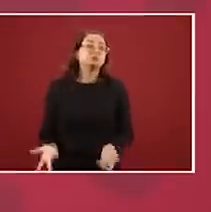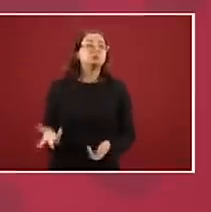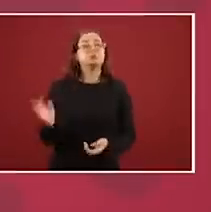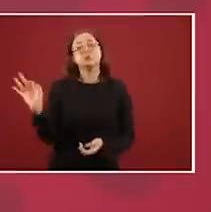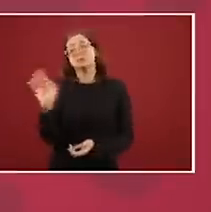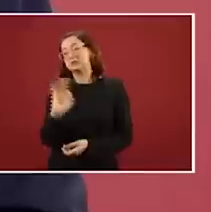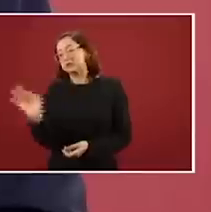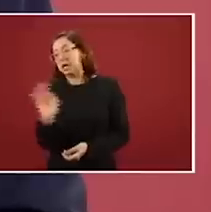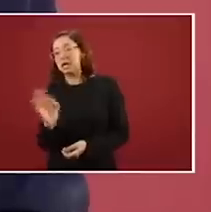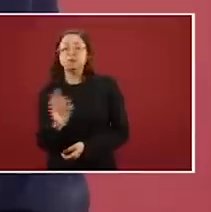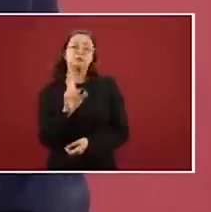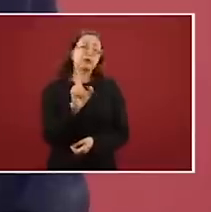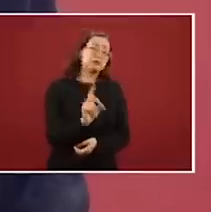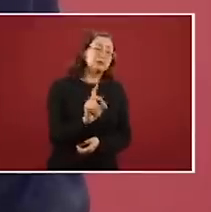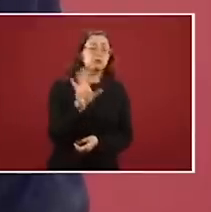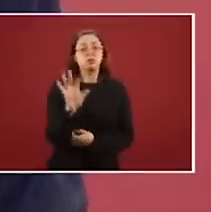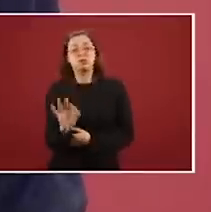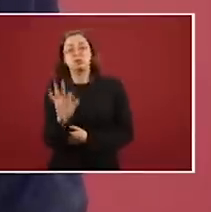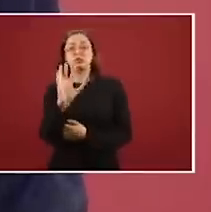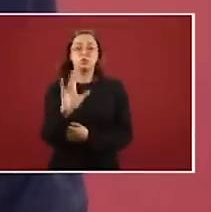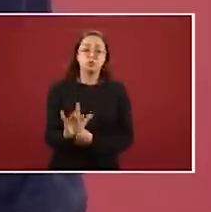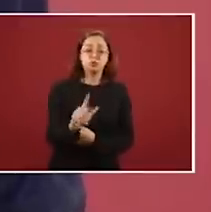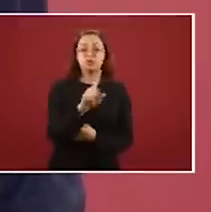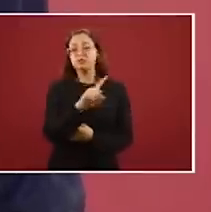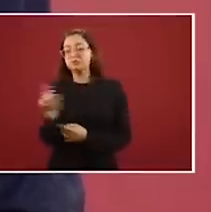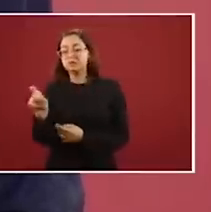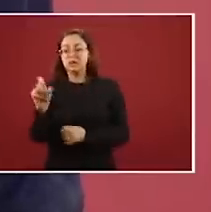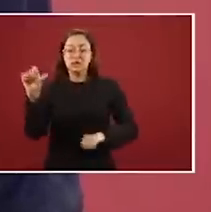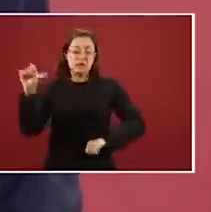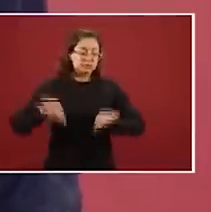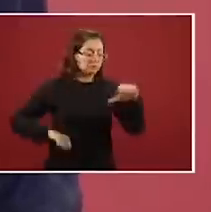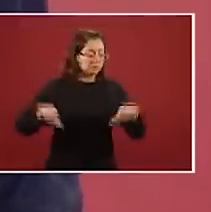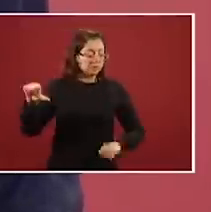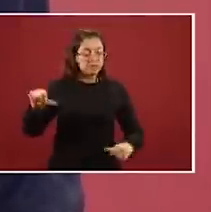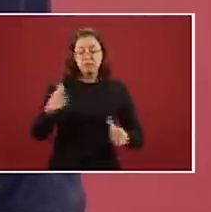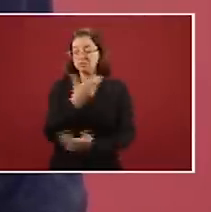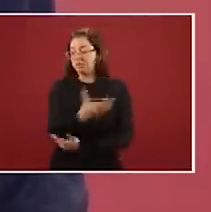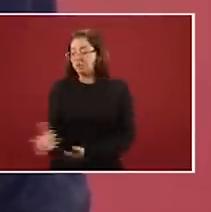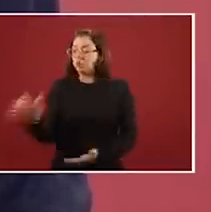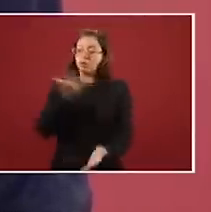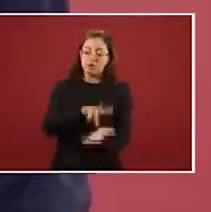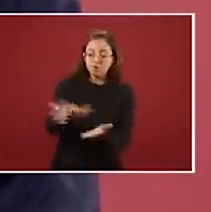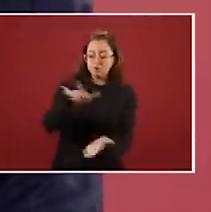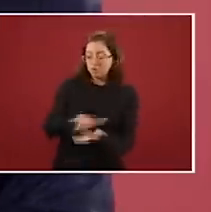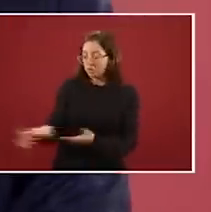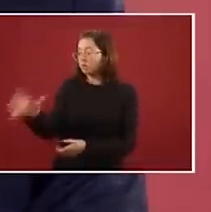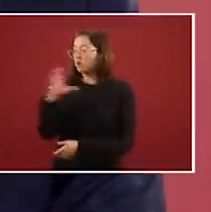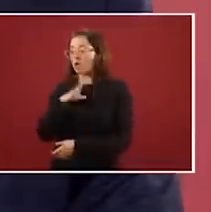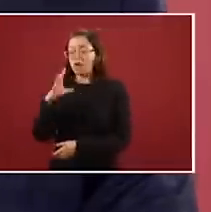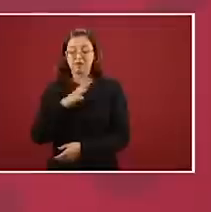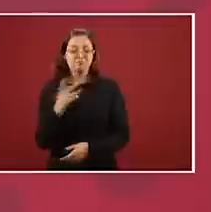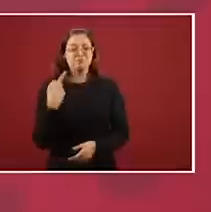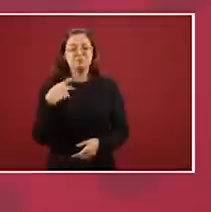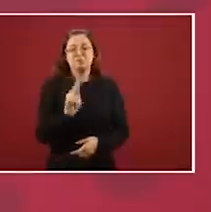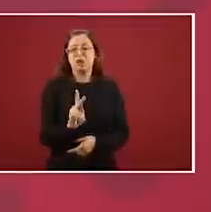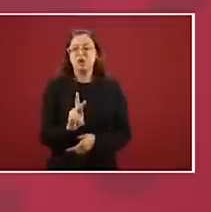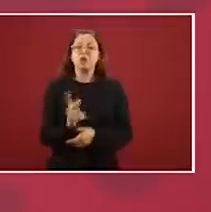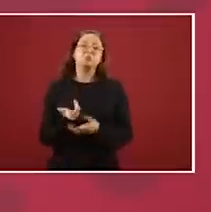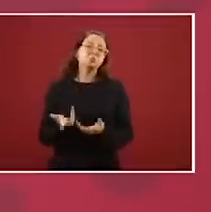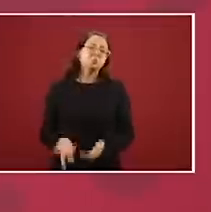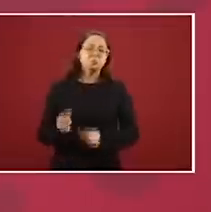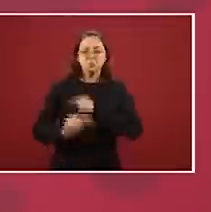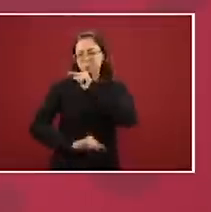30, 40, 50, 100 acciones de apoyo al campo, pero se